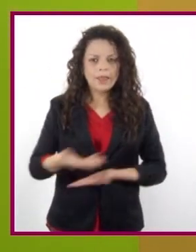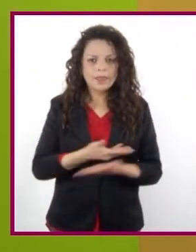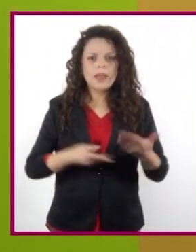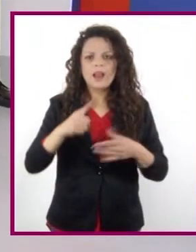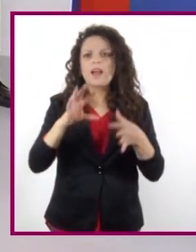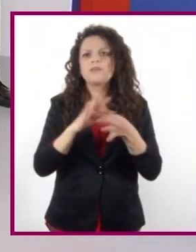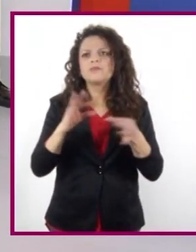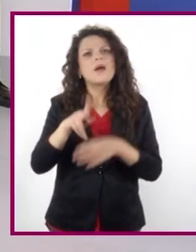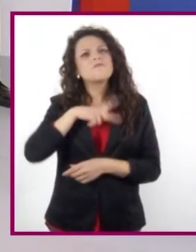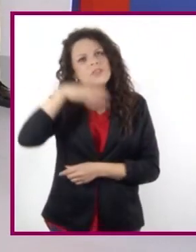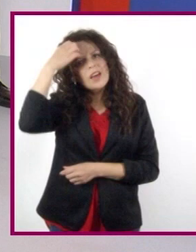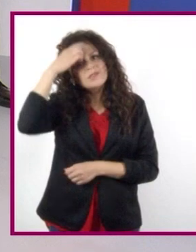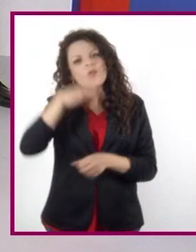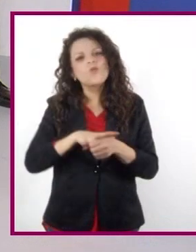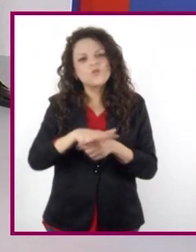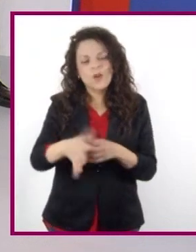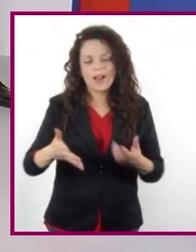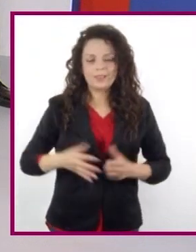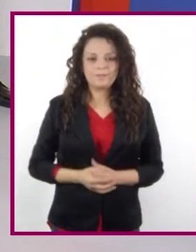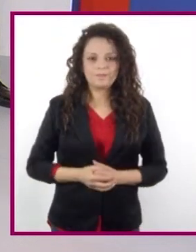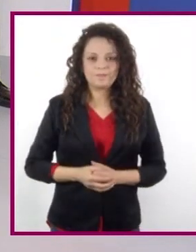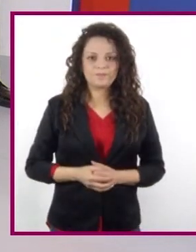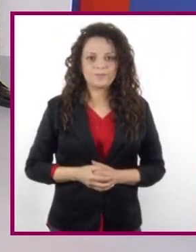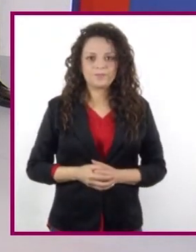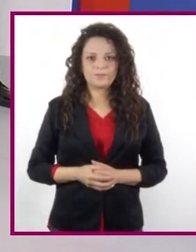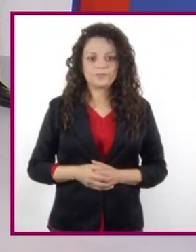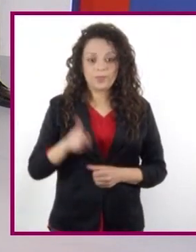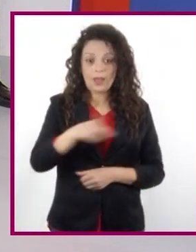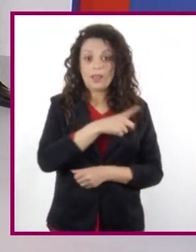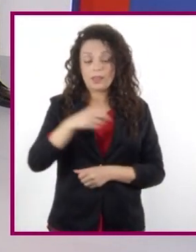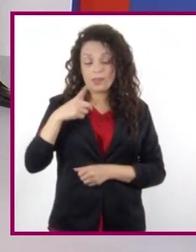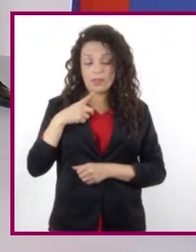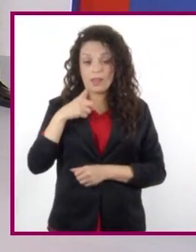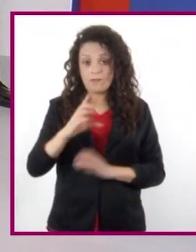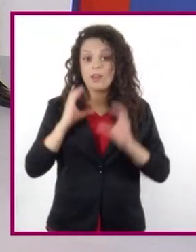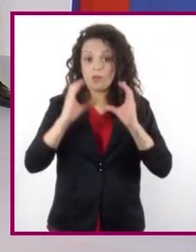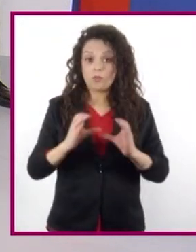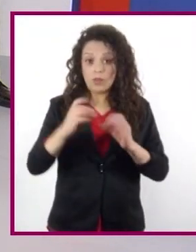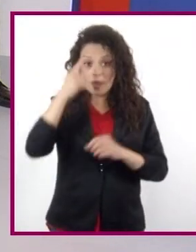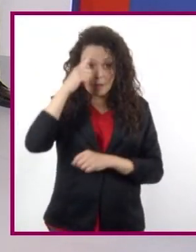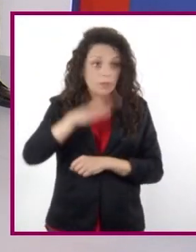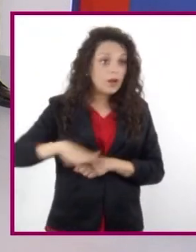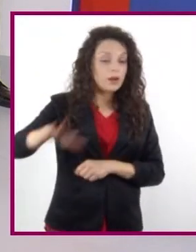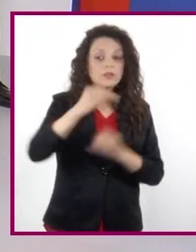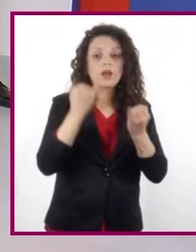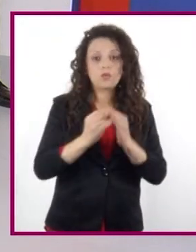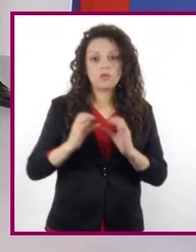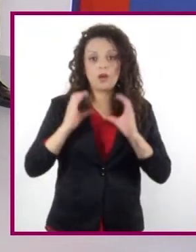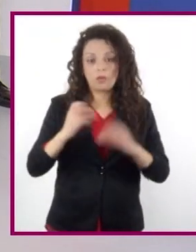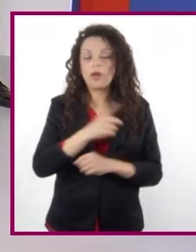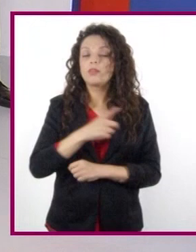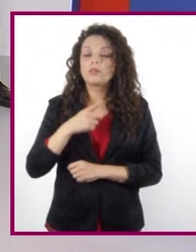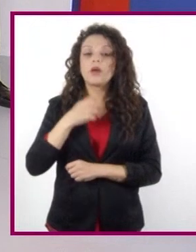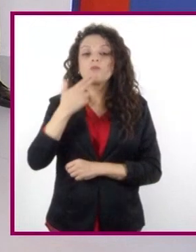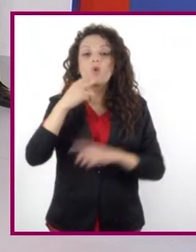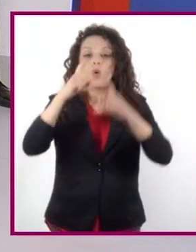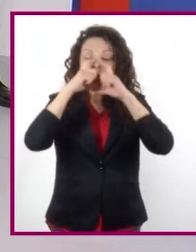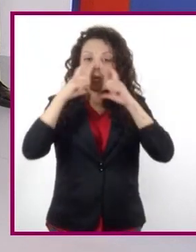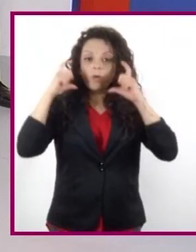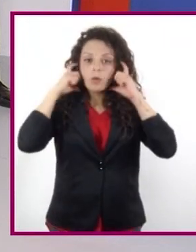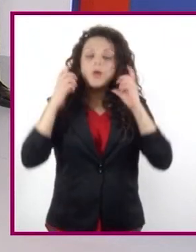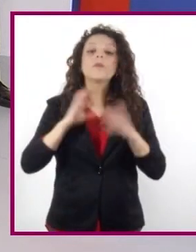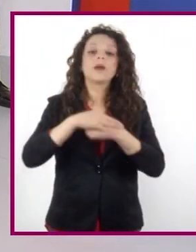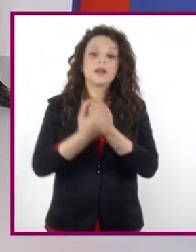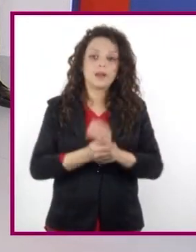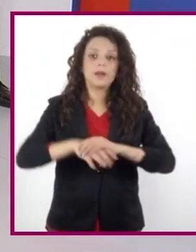experiencia. Recuerden que deben cuidarse para cuidar a los demás, usar cubrebocas y lavarse las